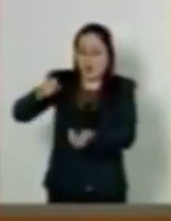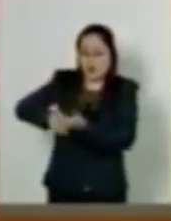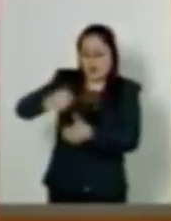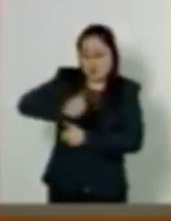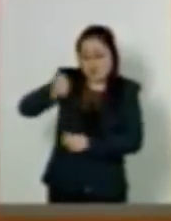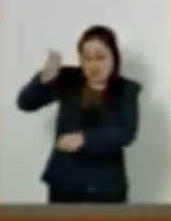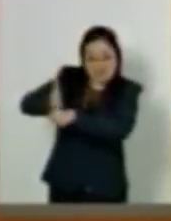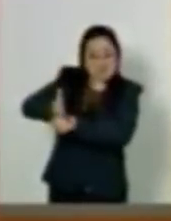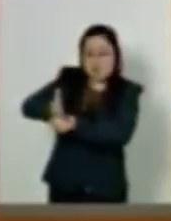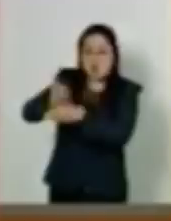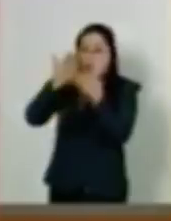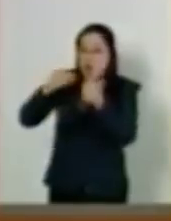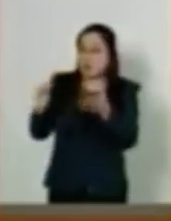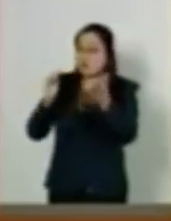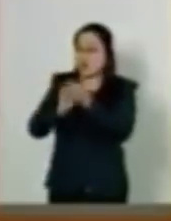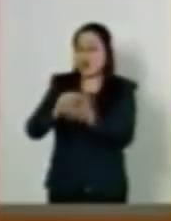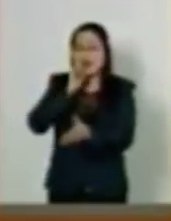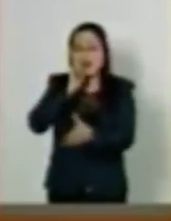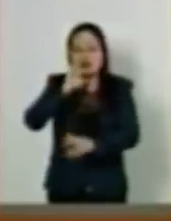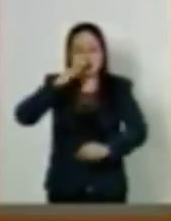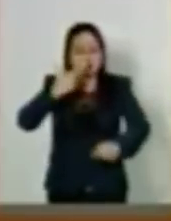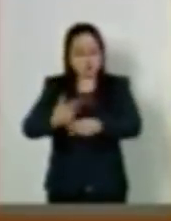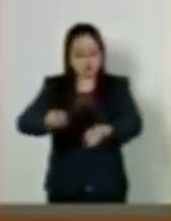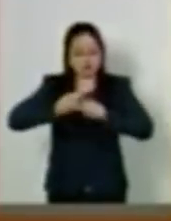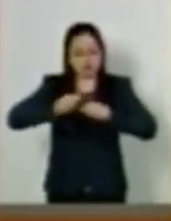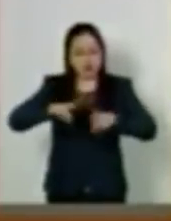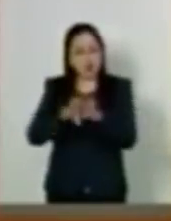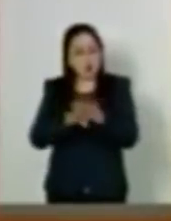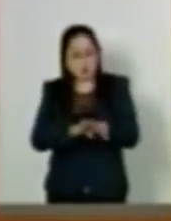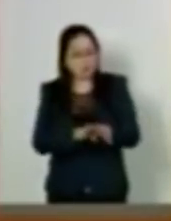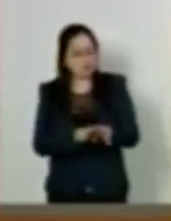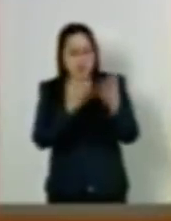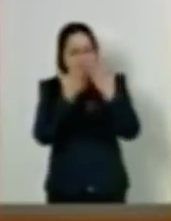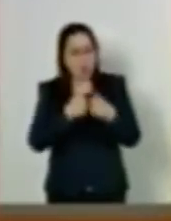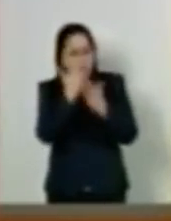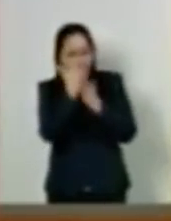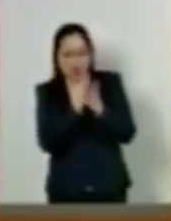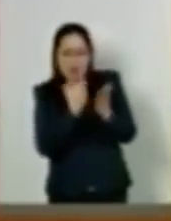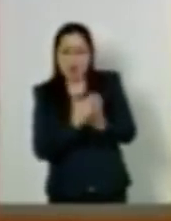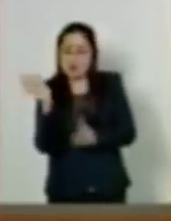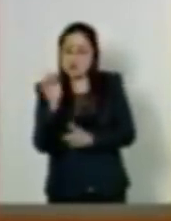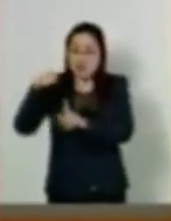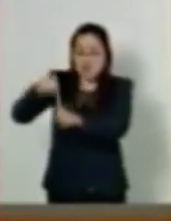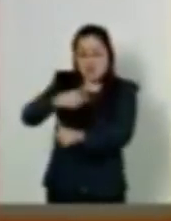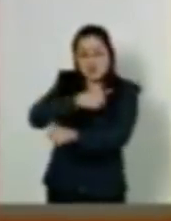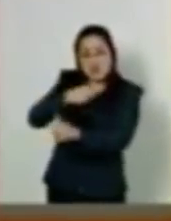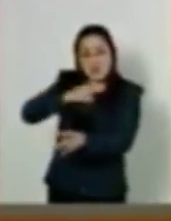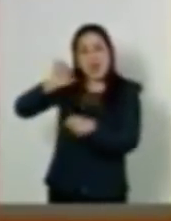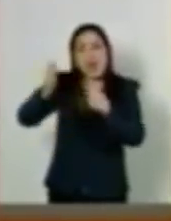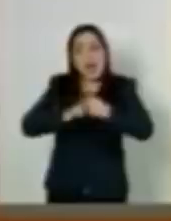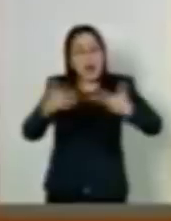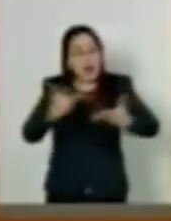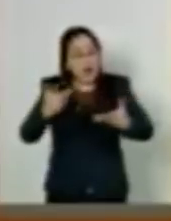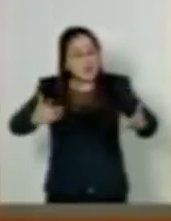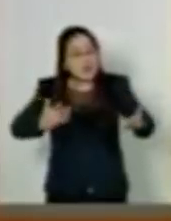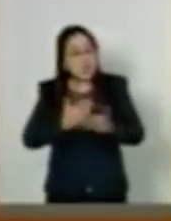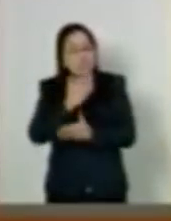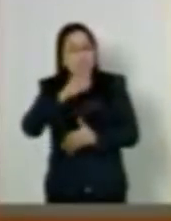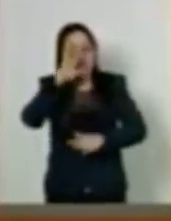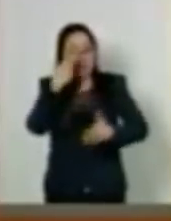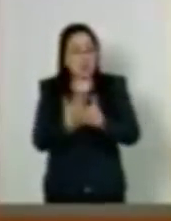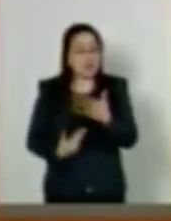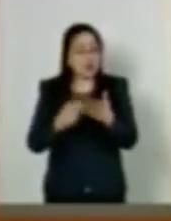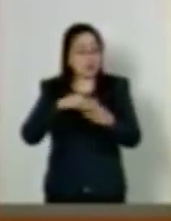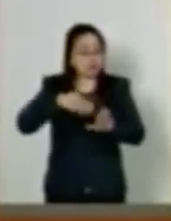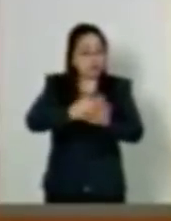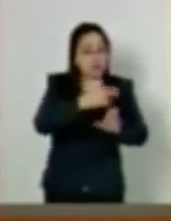las Fuerzas Armadas, ya que no asume la generación de responsabilidades que pudieran derivarse al cometer una conducta que